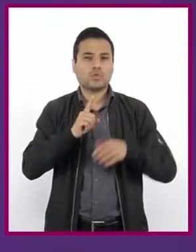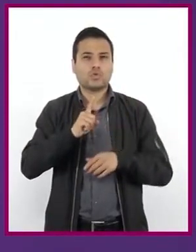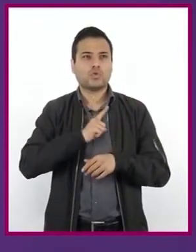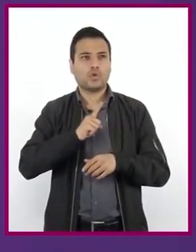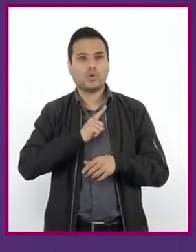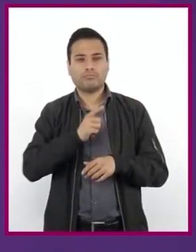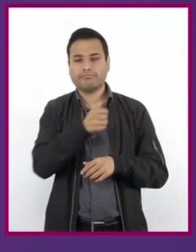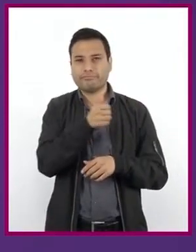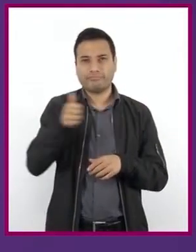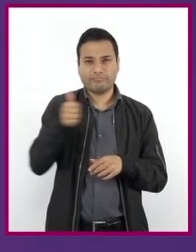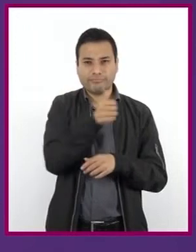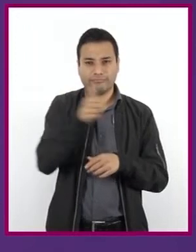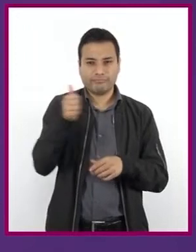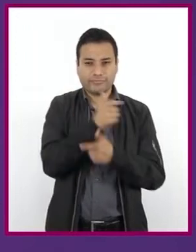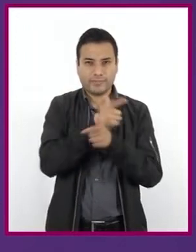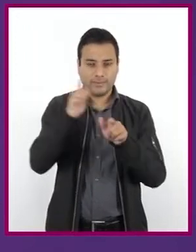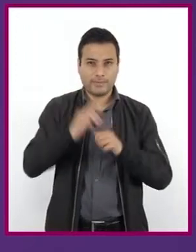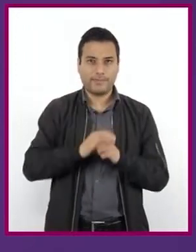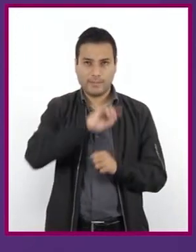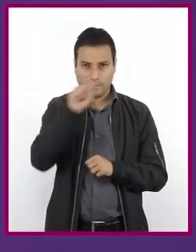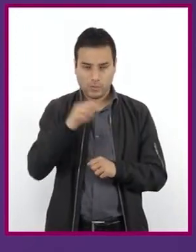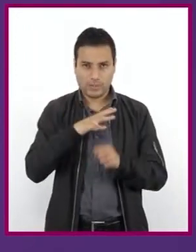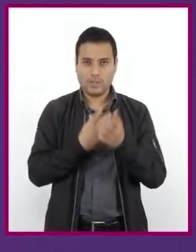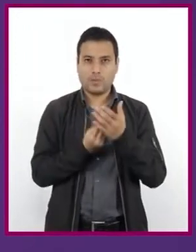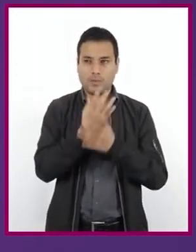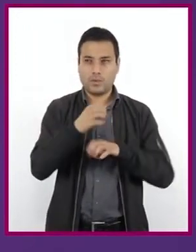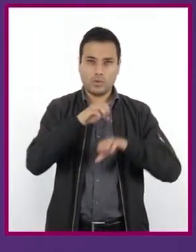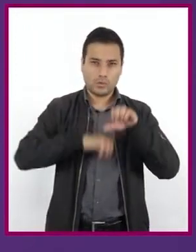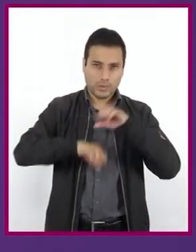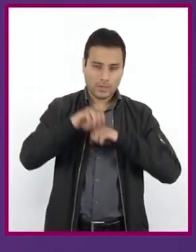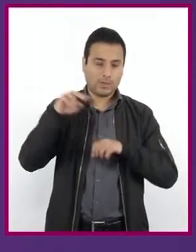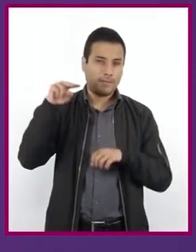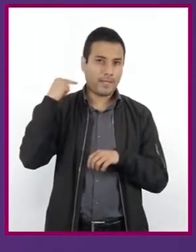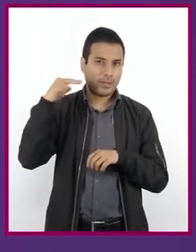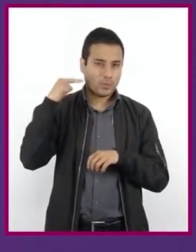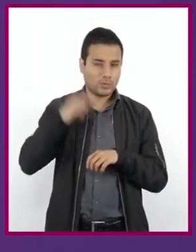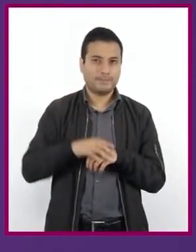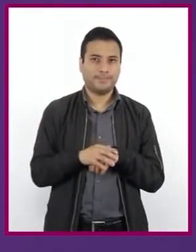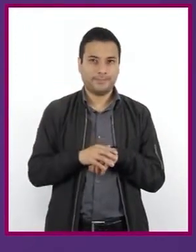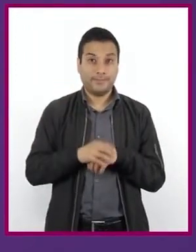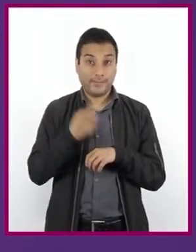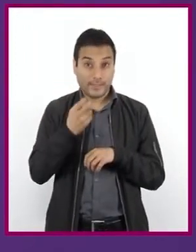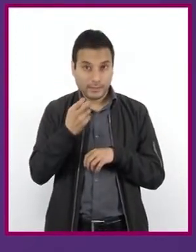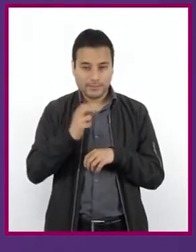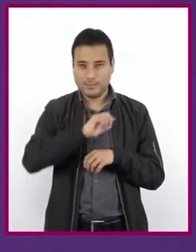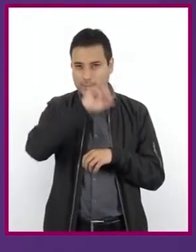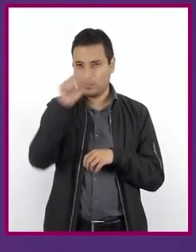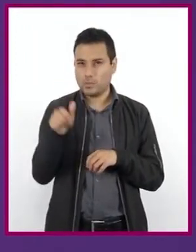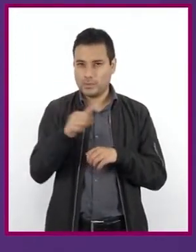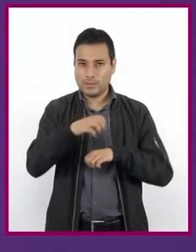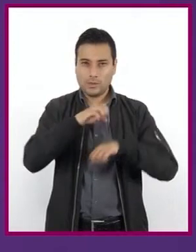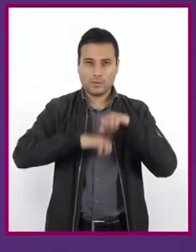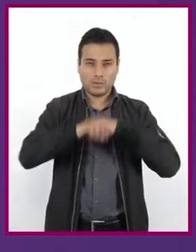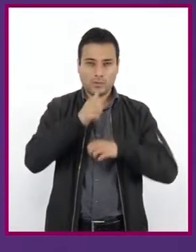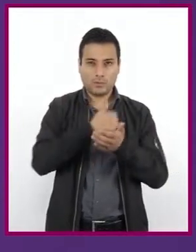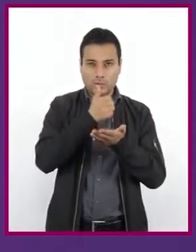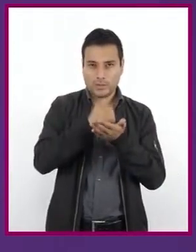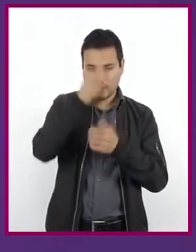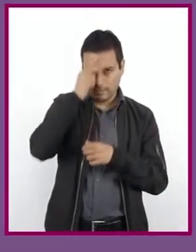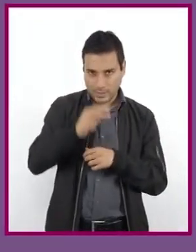Como consecuencia, surgieron consulados regionales como el de Veracruz, que comenzaron a rivalizar con el consulado de la Ciudad de